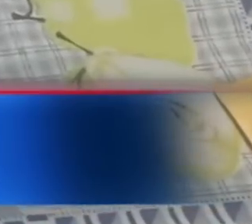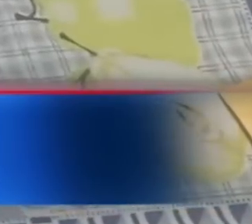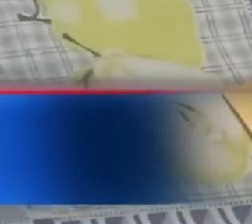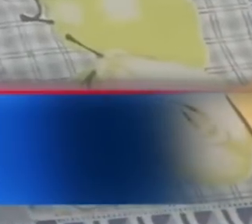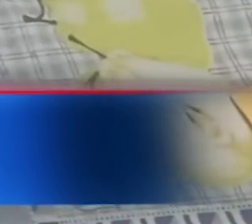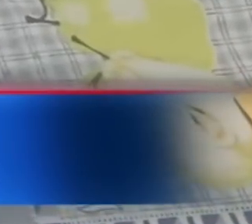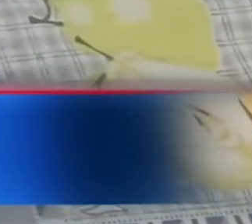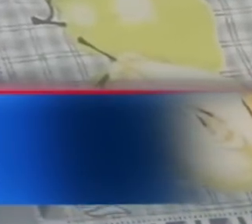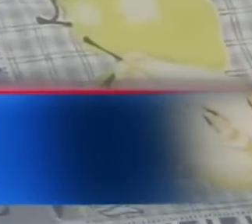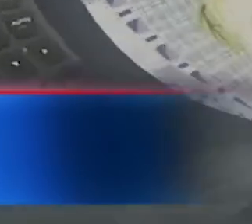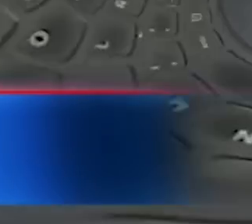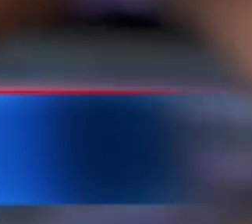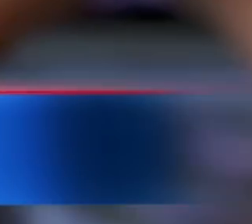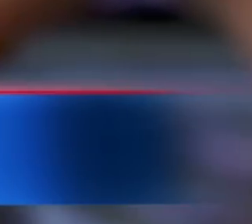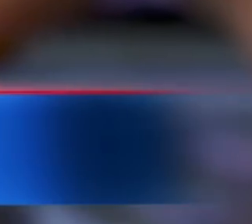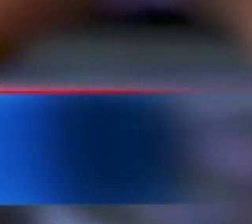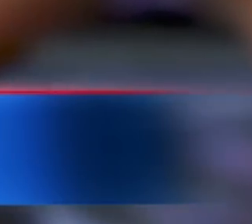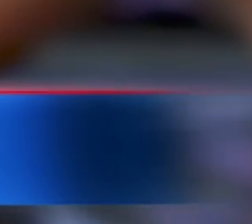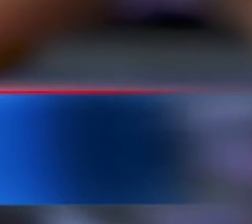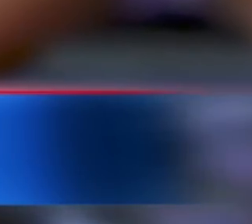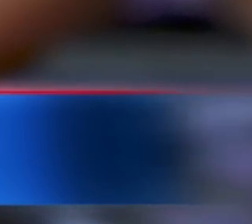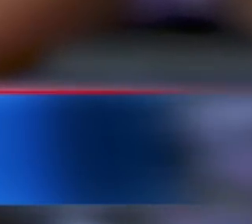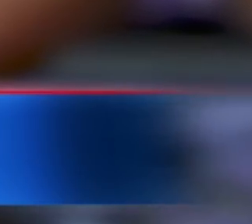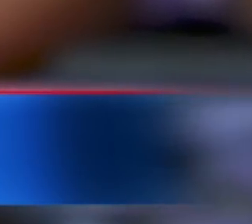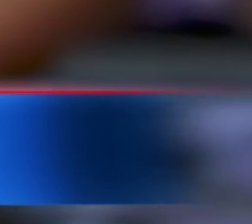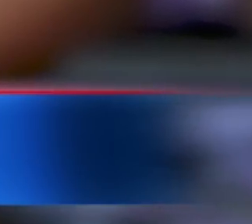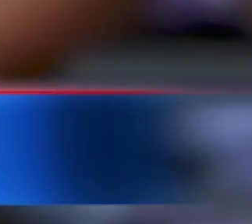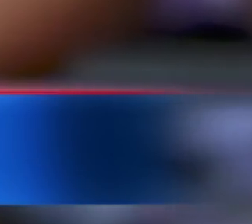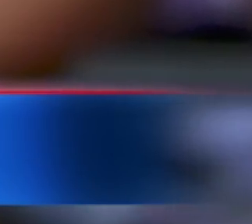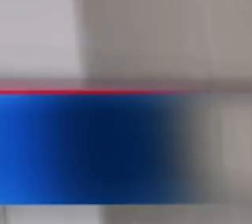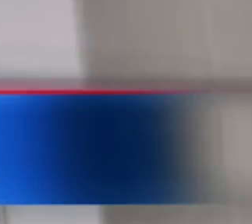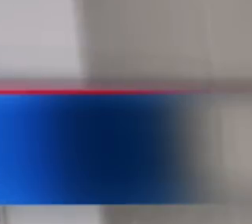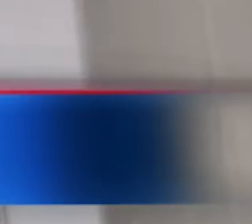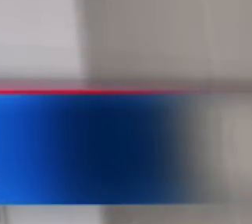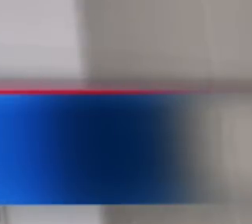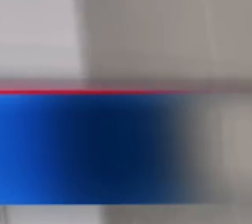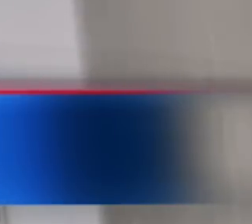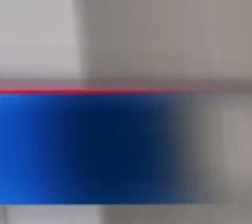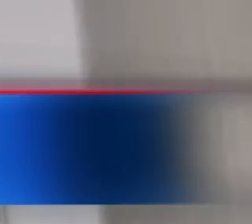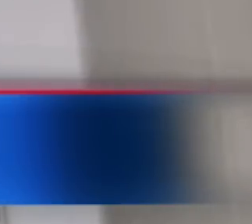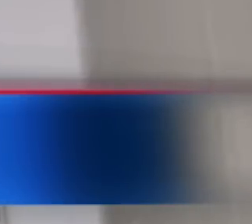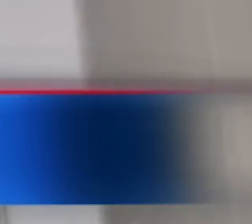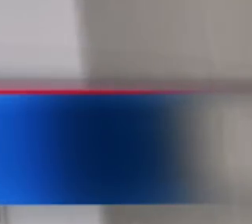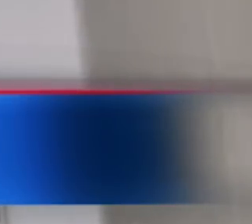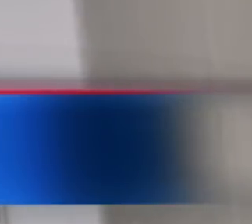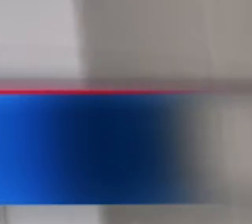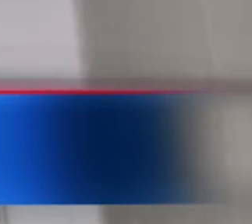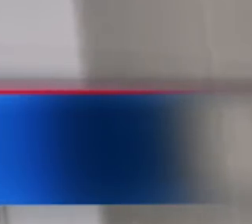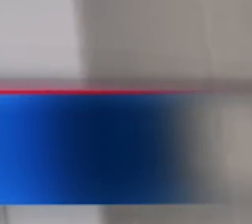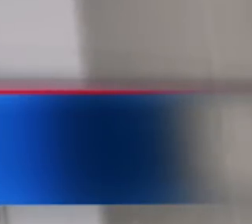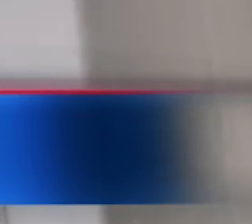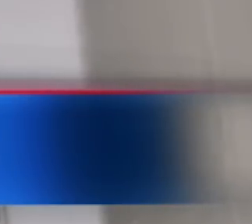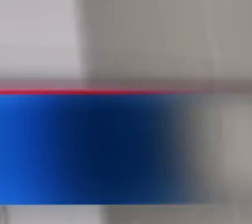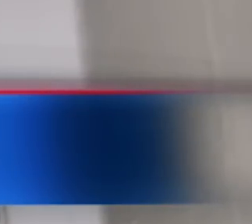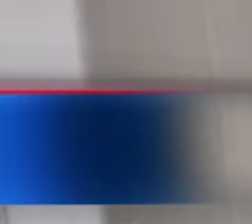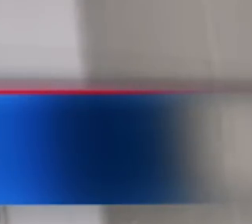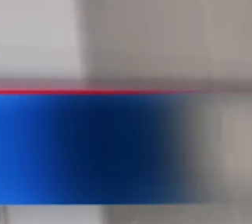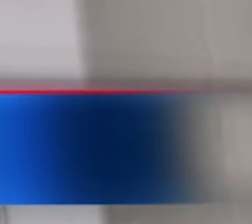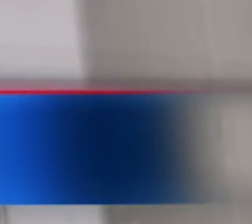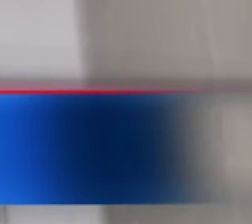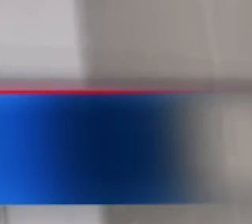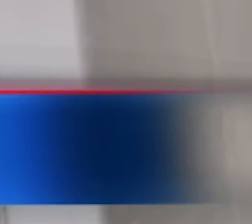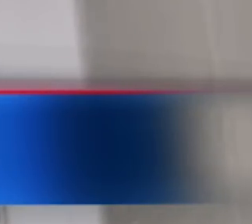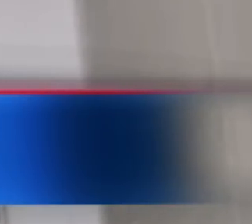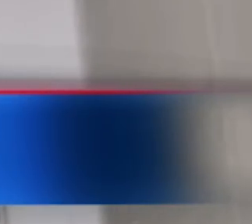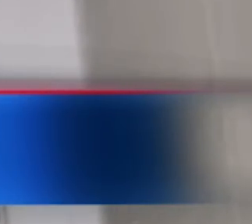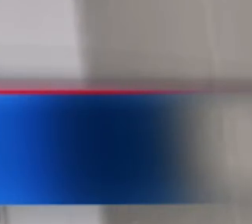sexual explícito en donde participaban también otros menores. Al parecer en cierto momento estuvo aquí, ya que la alerta sí